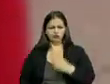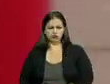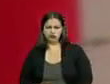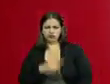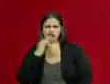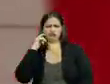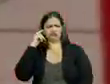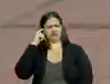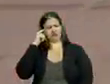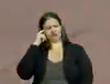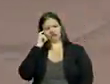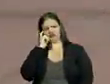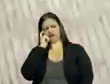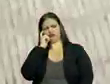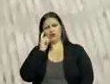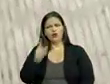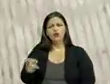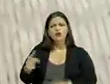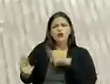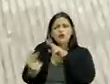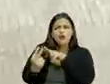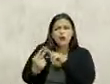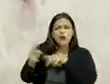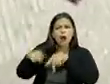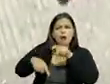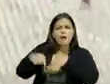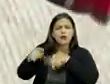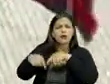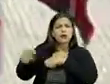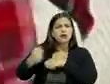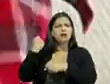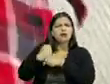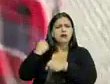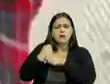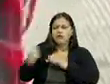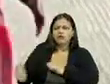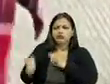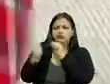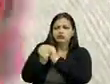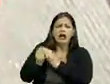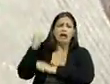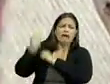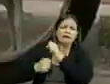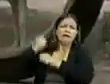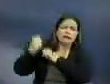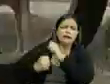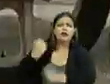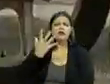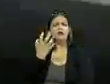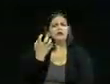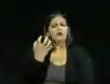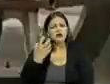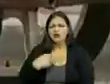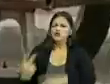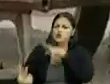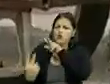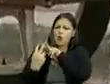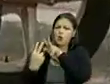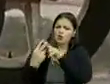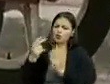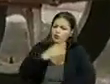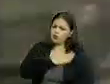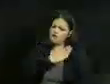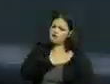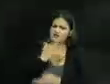capaz la señora. Pero... ¿Cuántos años su compañero ha trabajado en este sector de La Alborada? Ya tiene bastantísimos años, como unos 15 años mi compañero. Nos